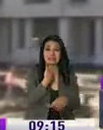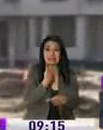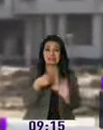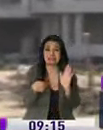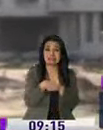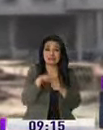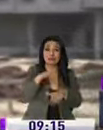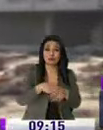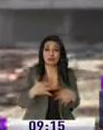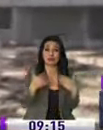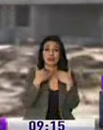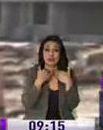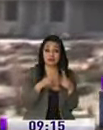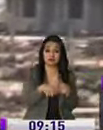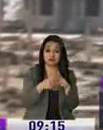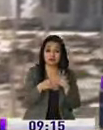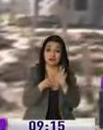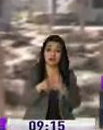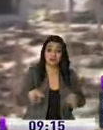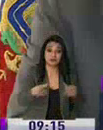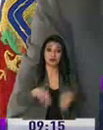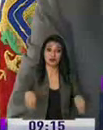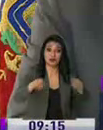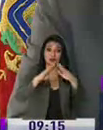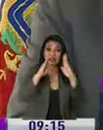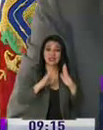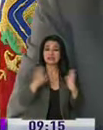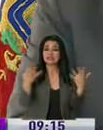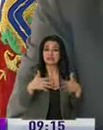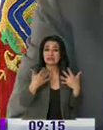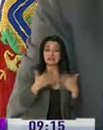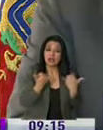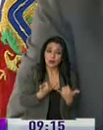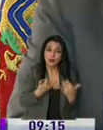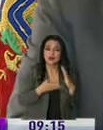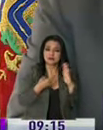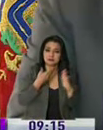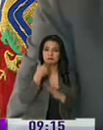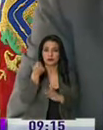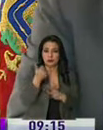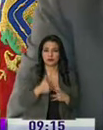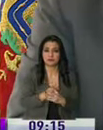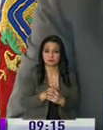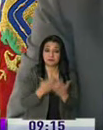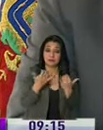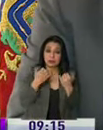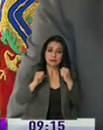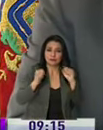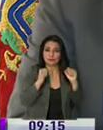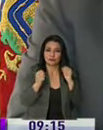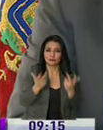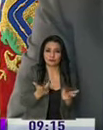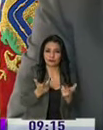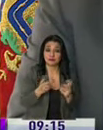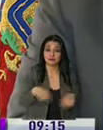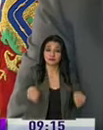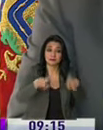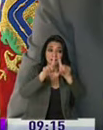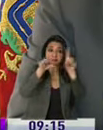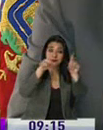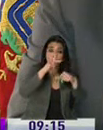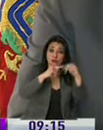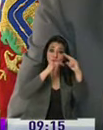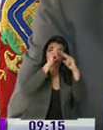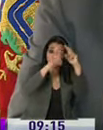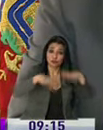por la crisis y desde la vigencia de la ley de plusvalía. Provoca también una expectativa, no solamente de parte del sector